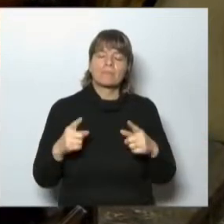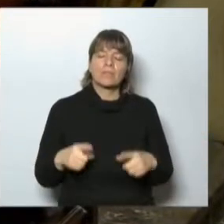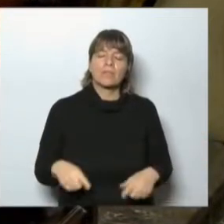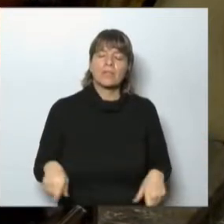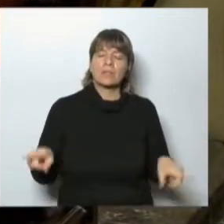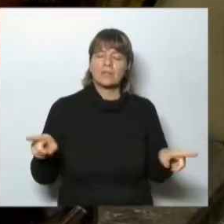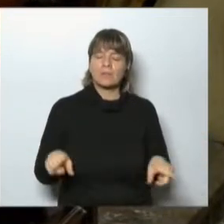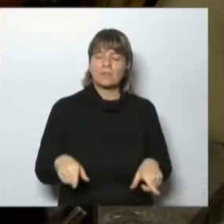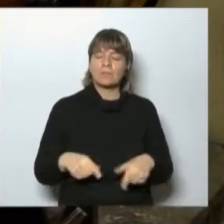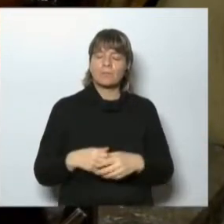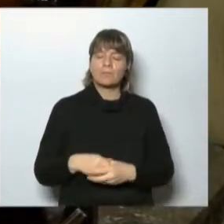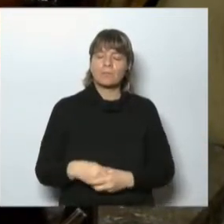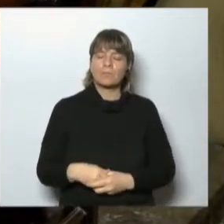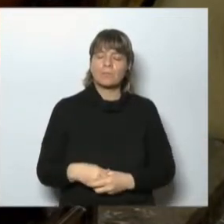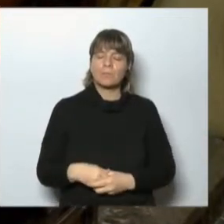Dice el